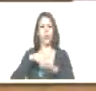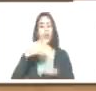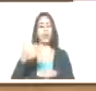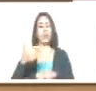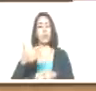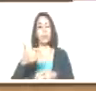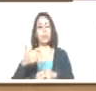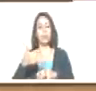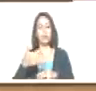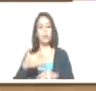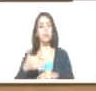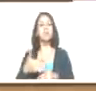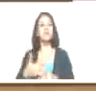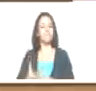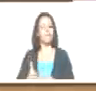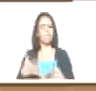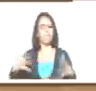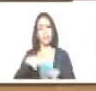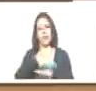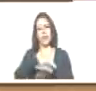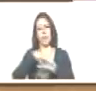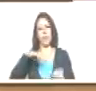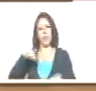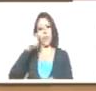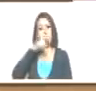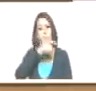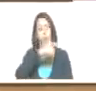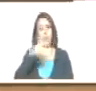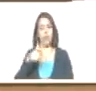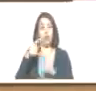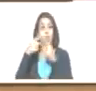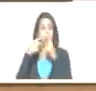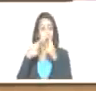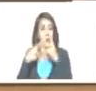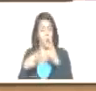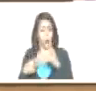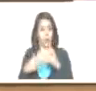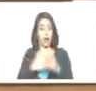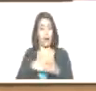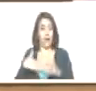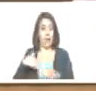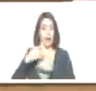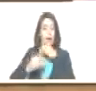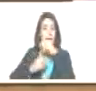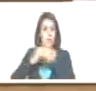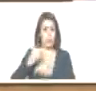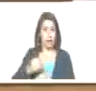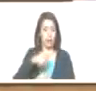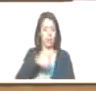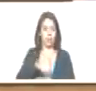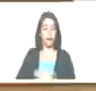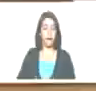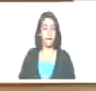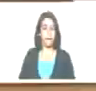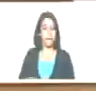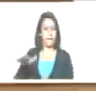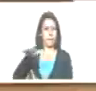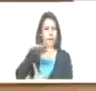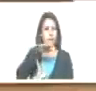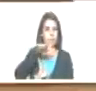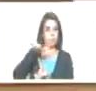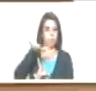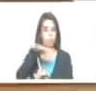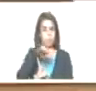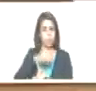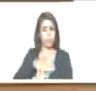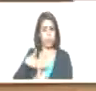las inmensas mayorías de este pueblo, porque esa es otra cosa que intentan sembrar, los que intentan sembrar